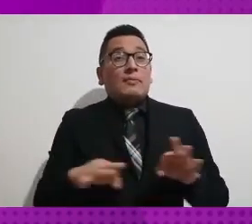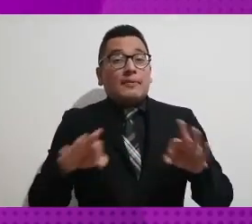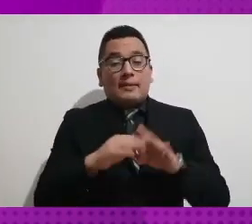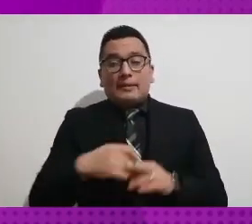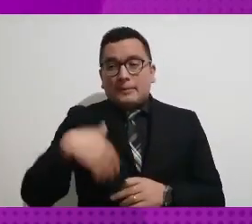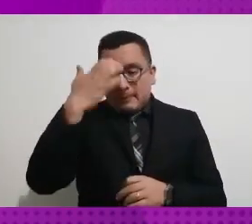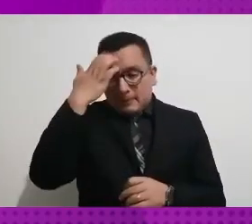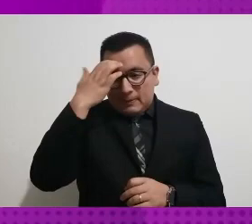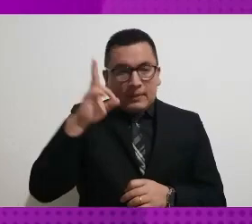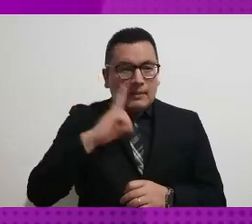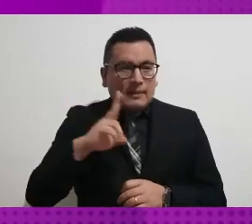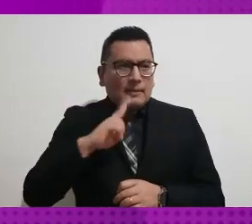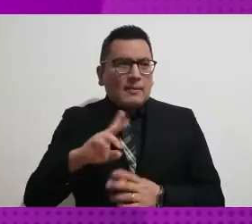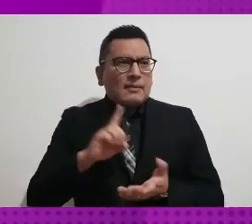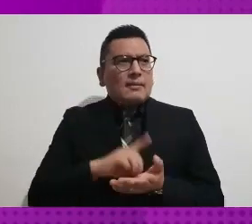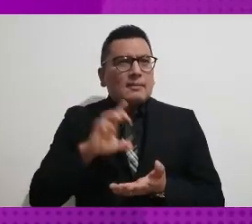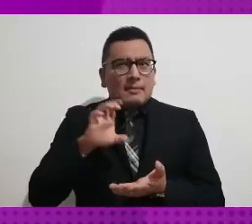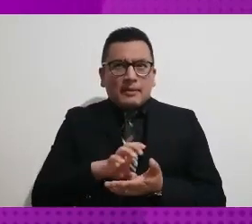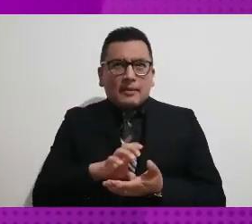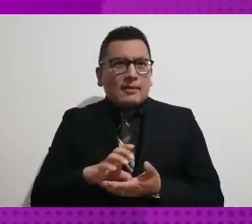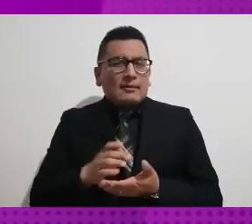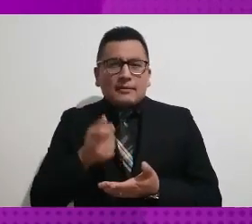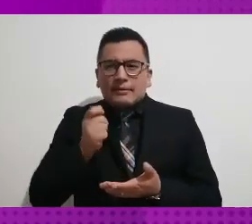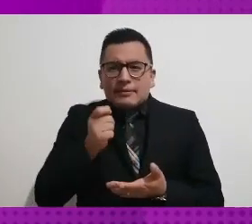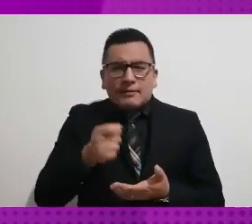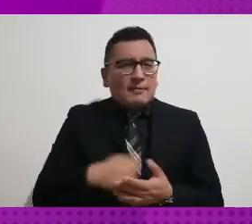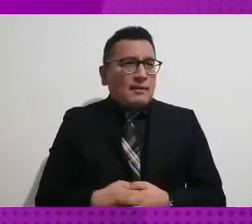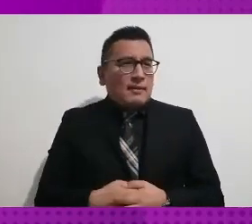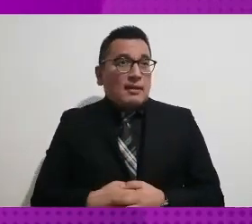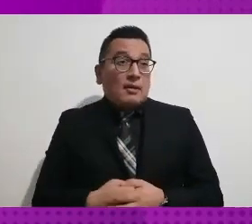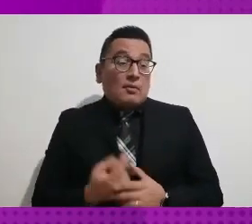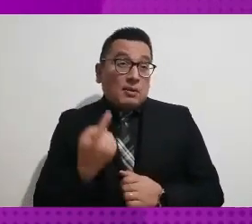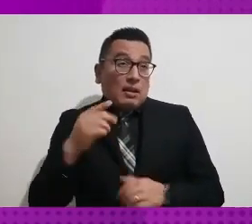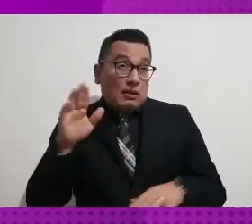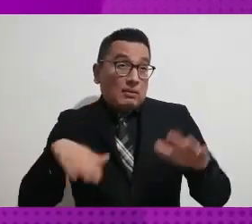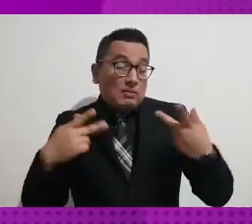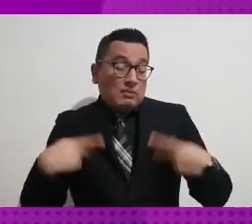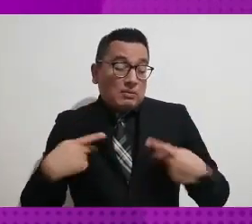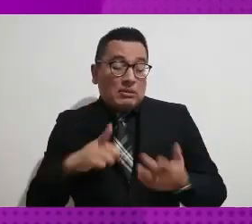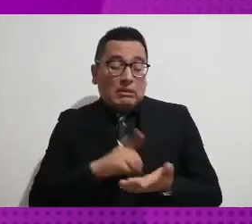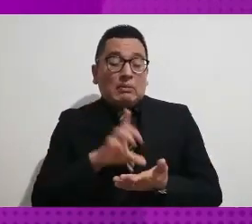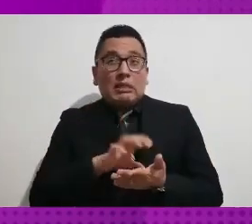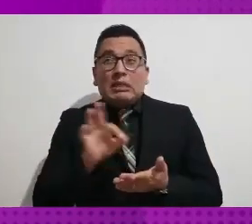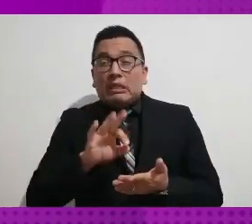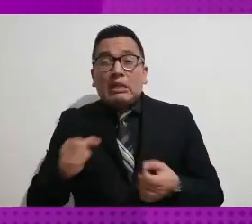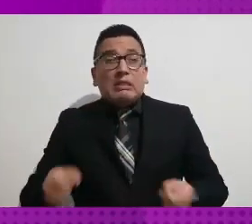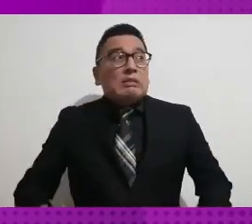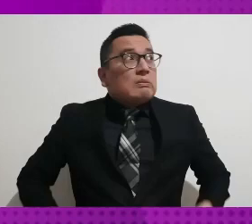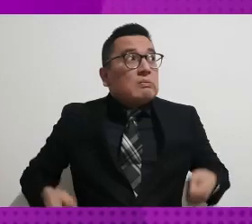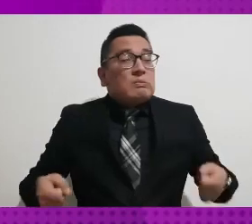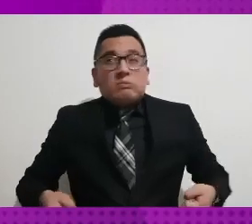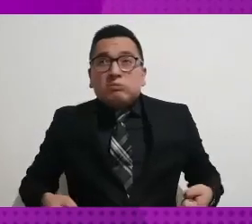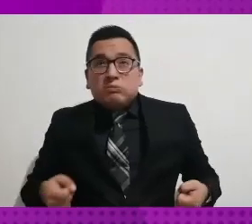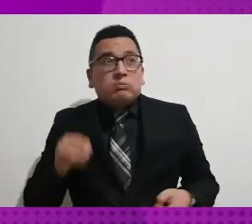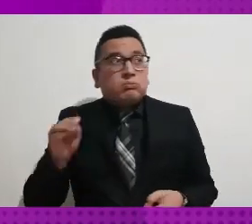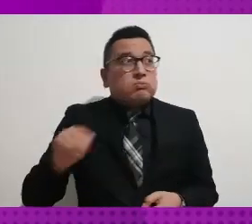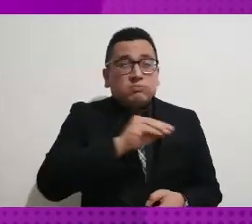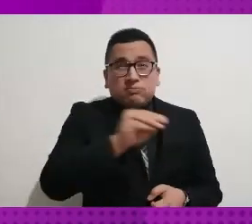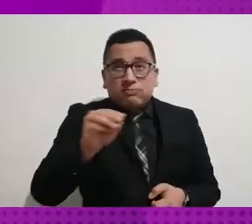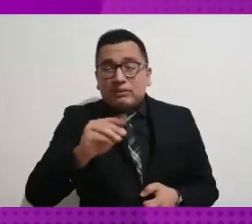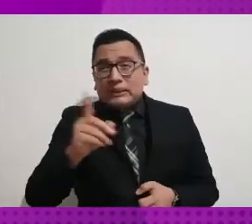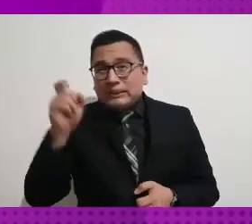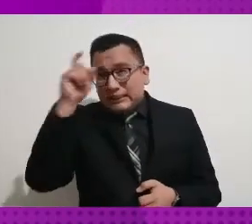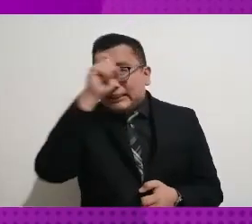o efectivamente hay personas con discapacidad que motrizmente no van a poder moverse tan